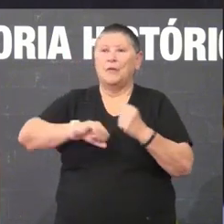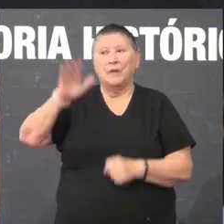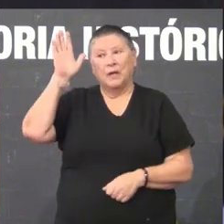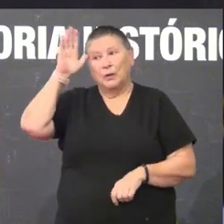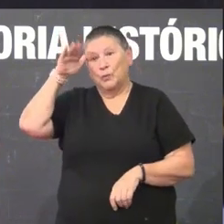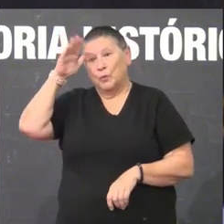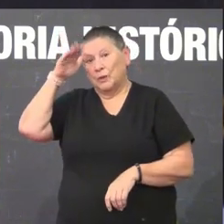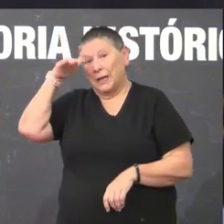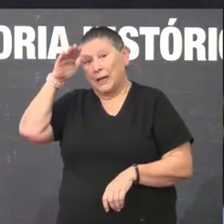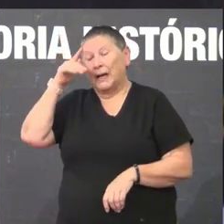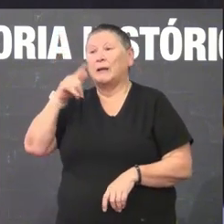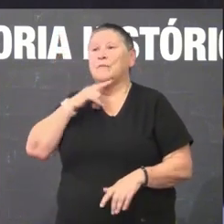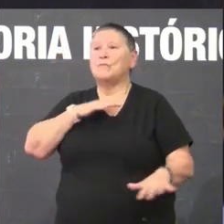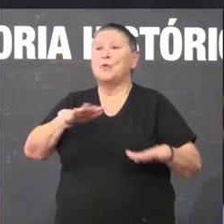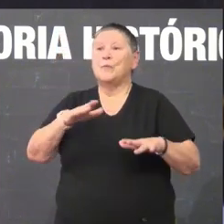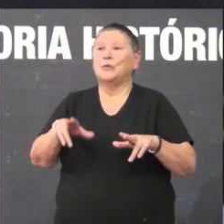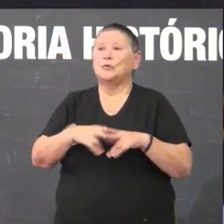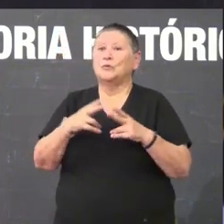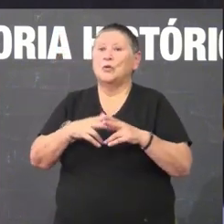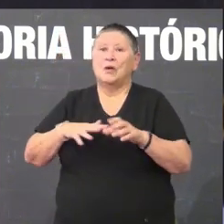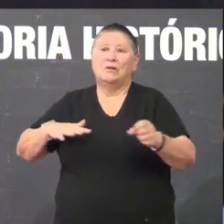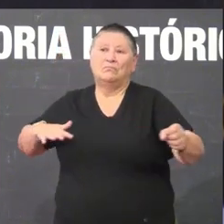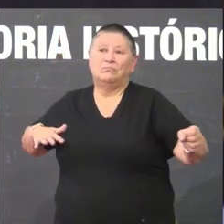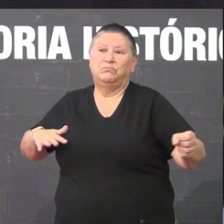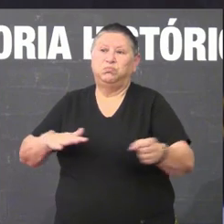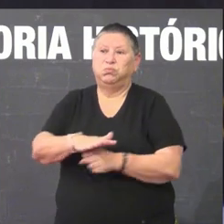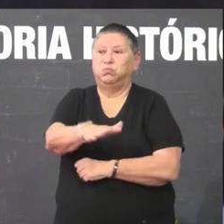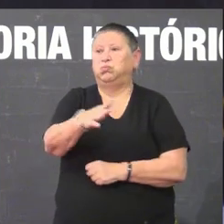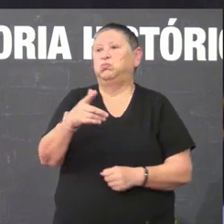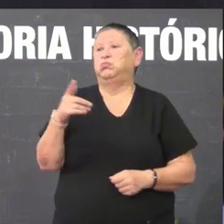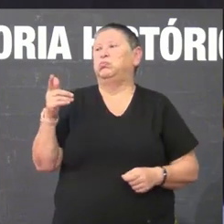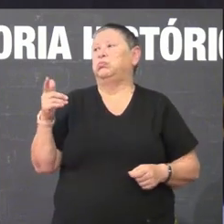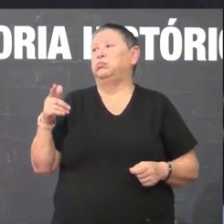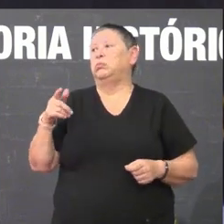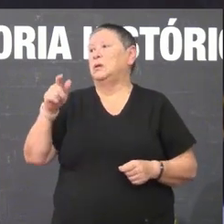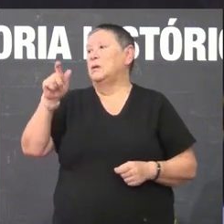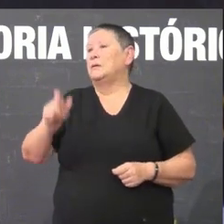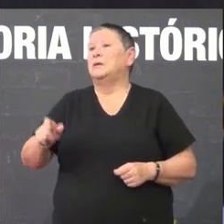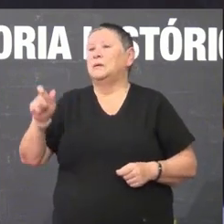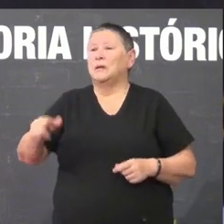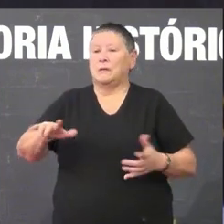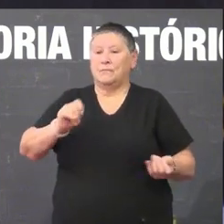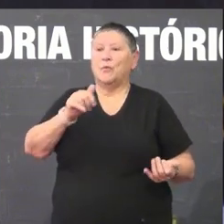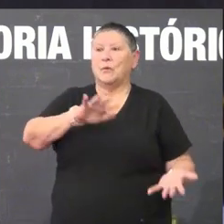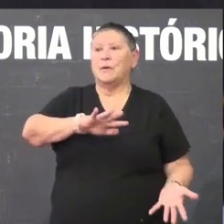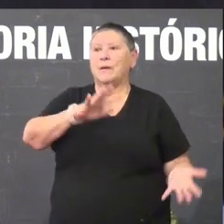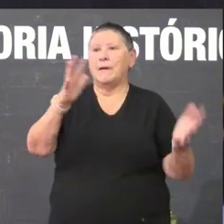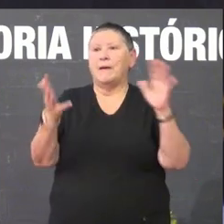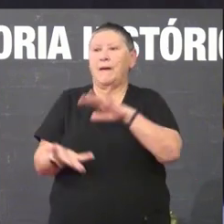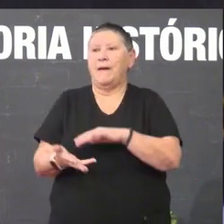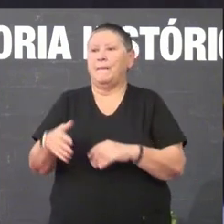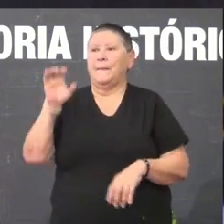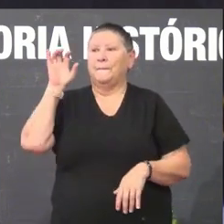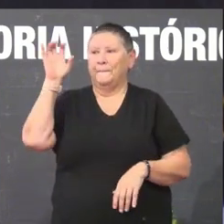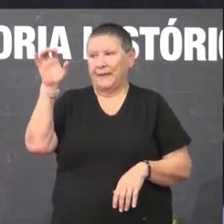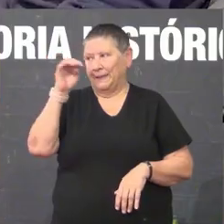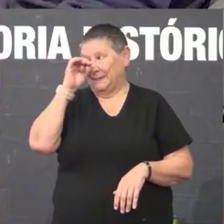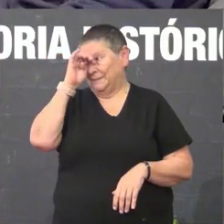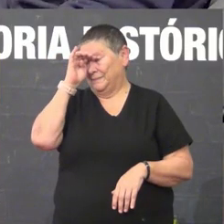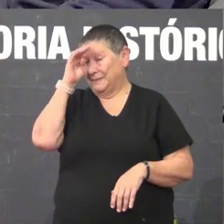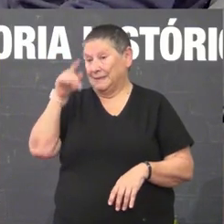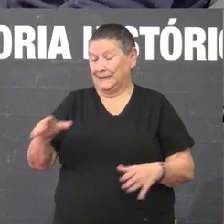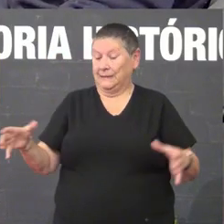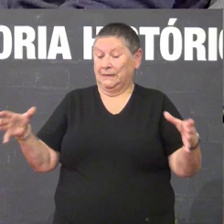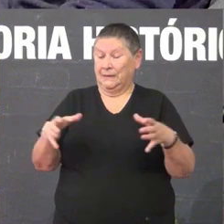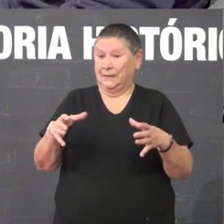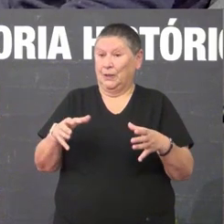generó un movimiento social arrollador que fue la paz y que fue el 15m que transformó este país con ese relato